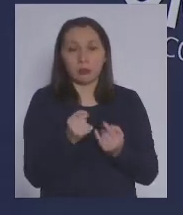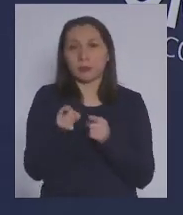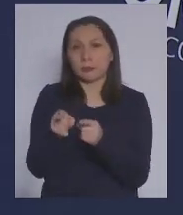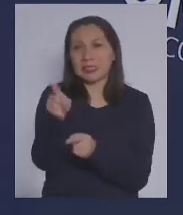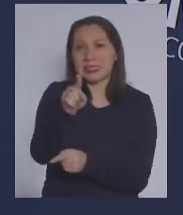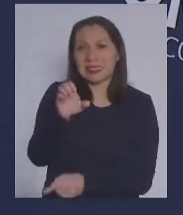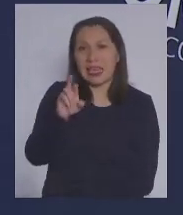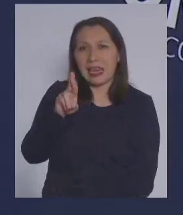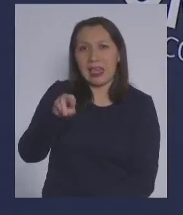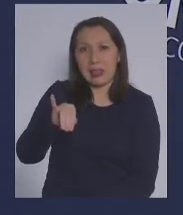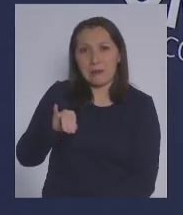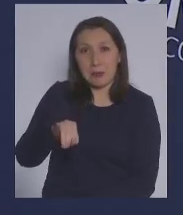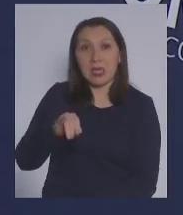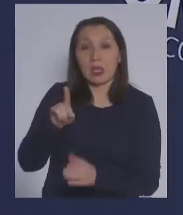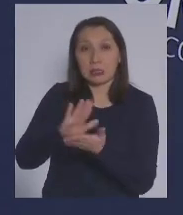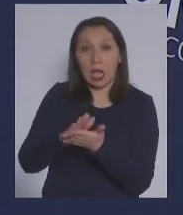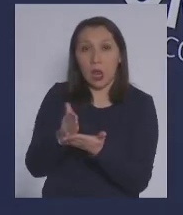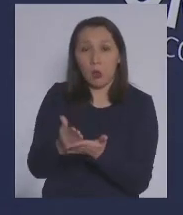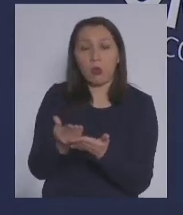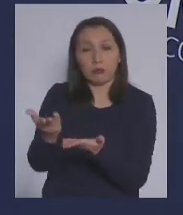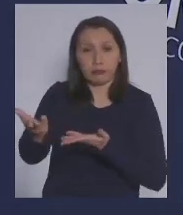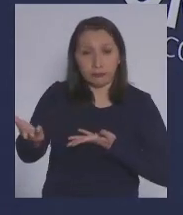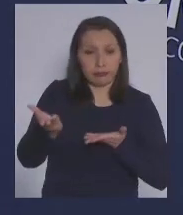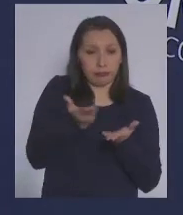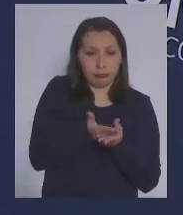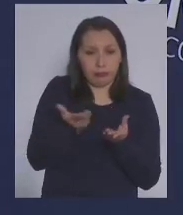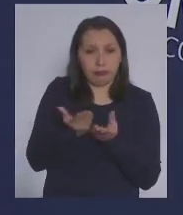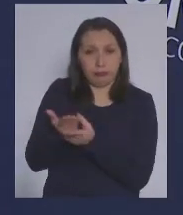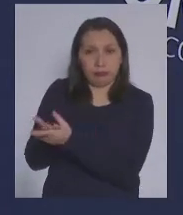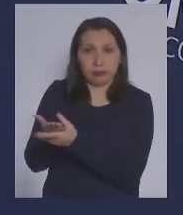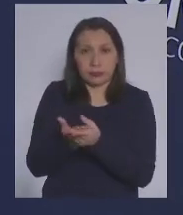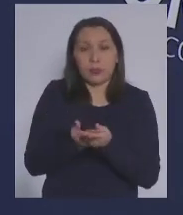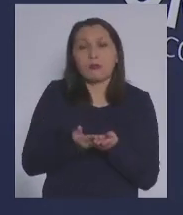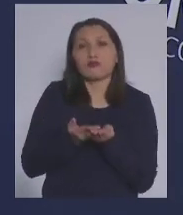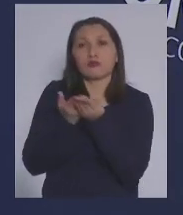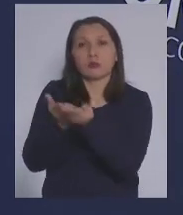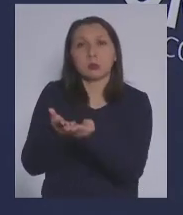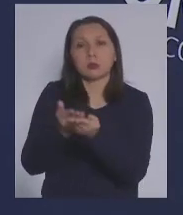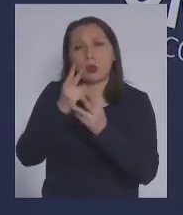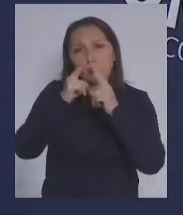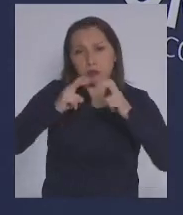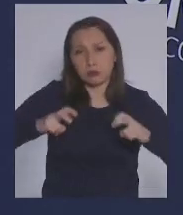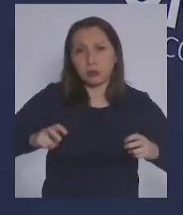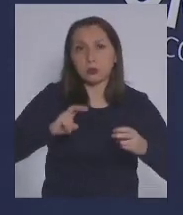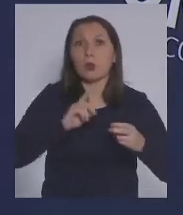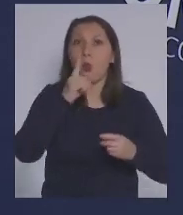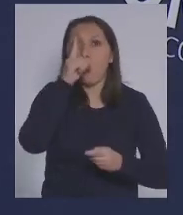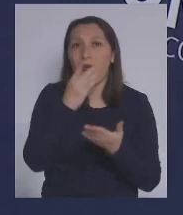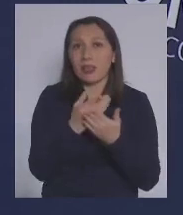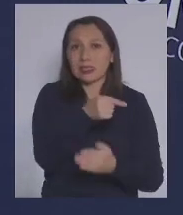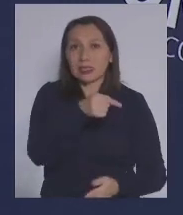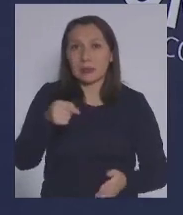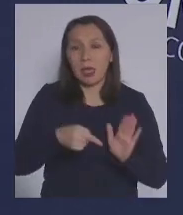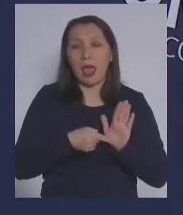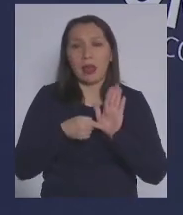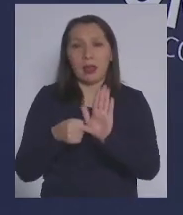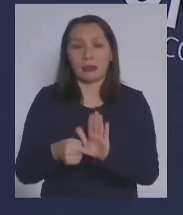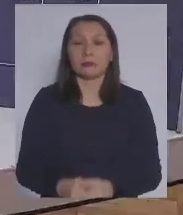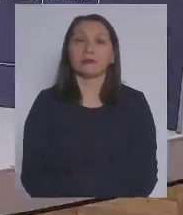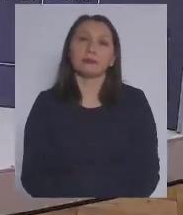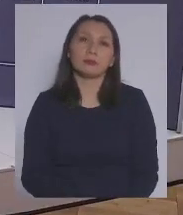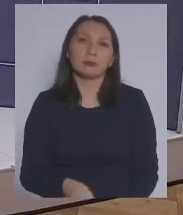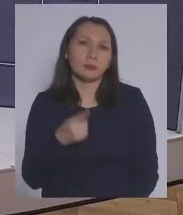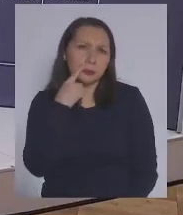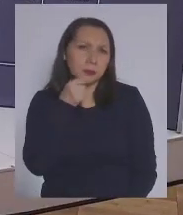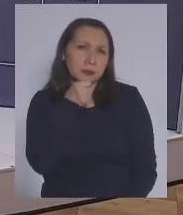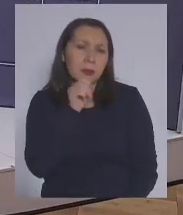seremis de salud para poder darlos en el informe epidemiológico una vez a la semana si subsecretaria